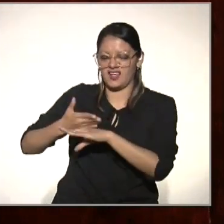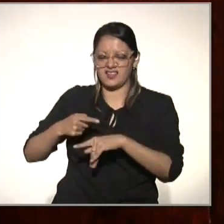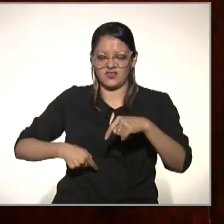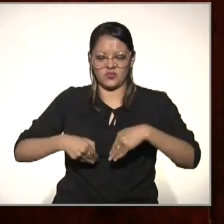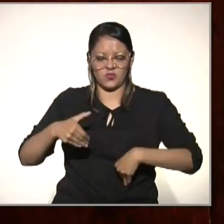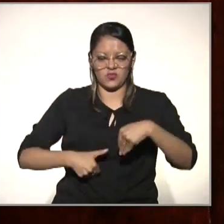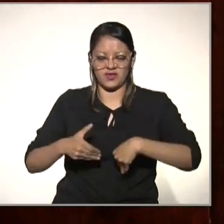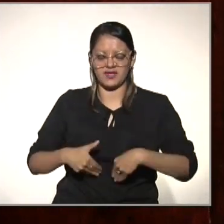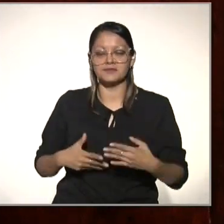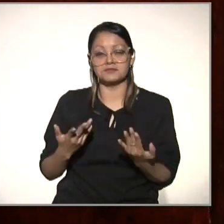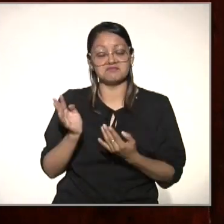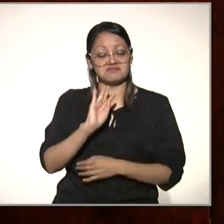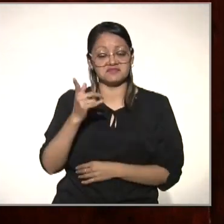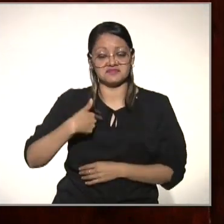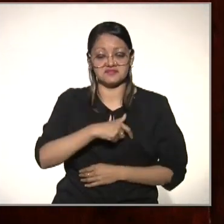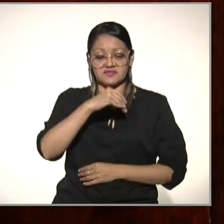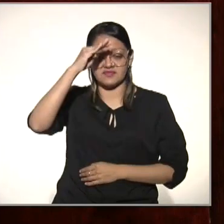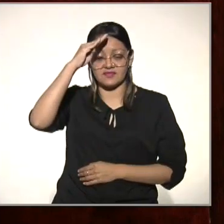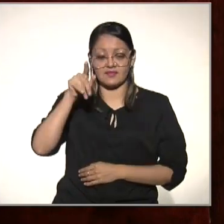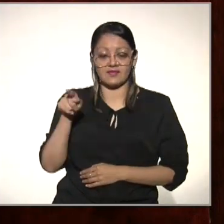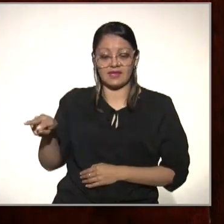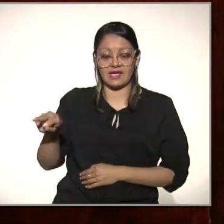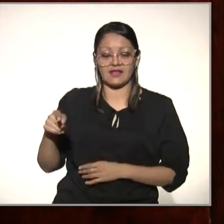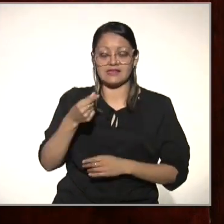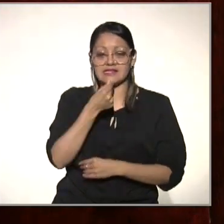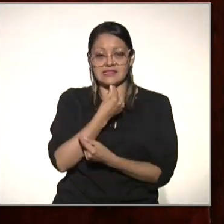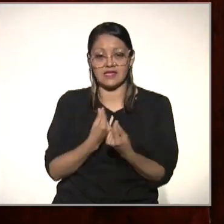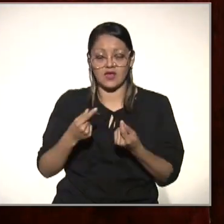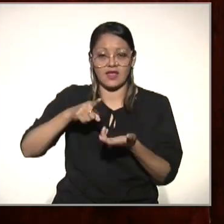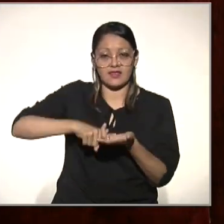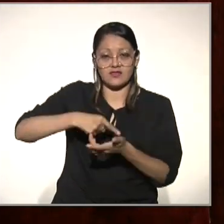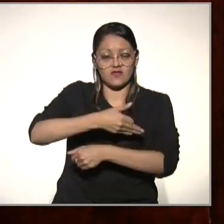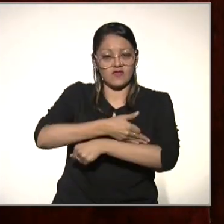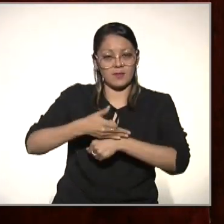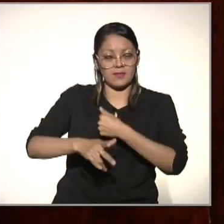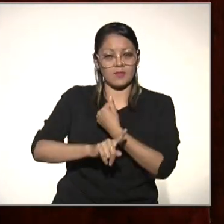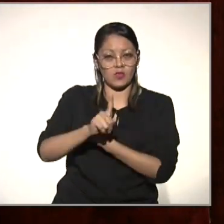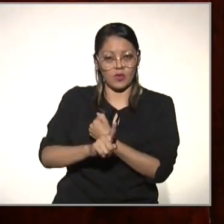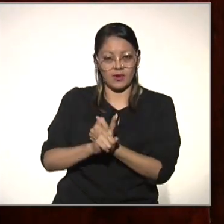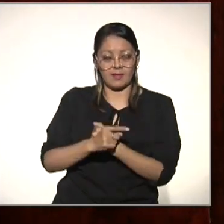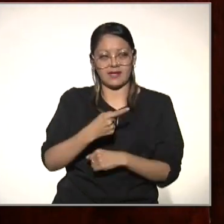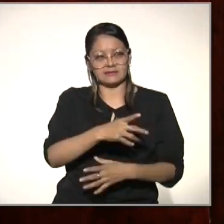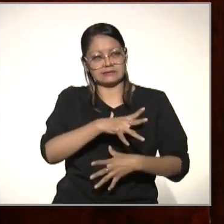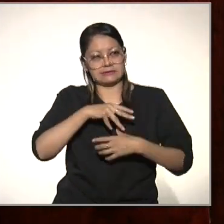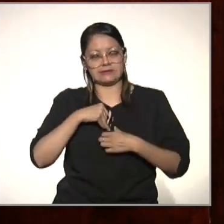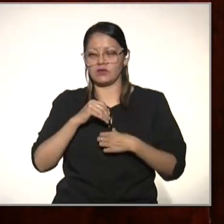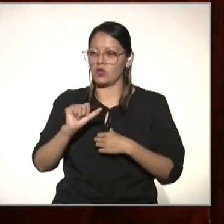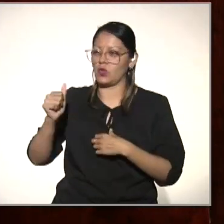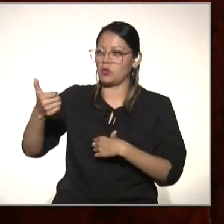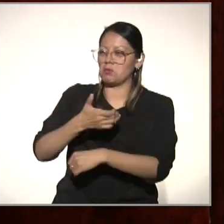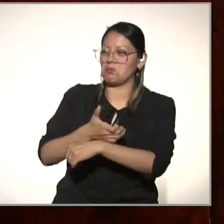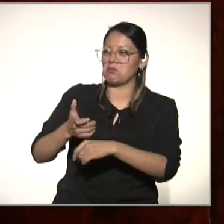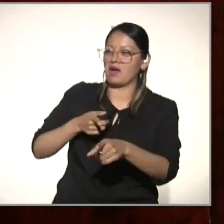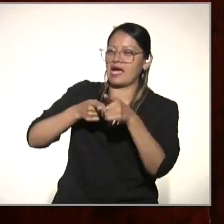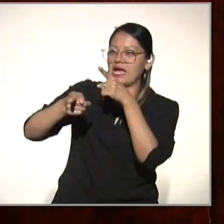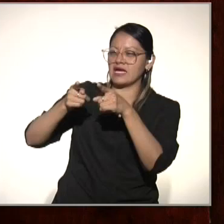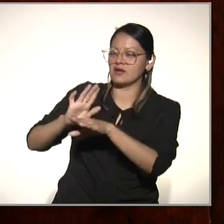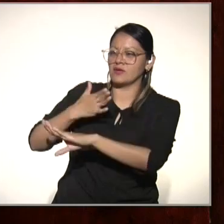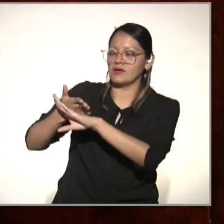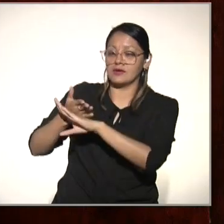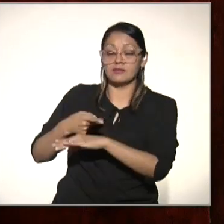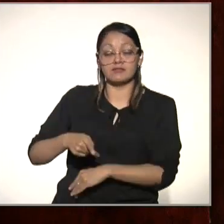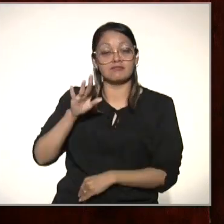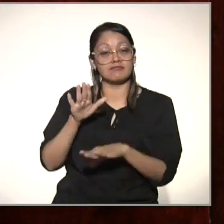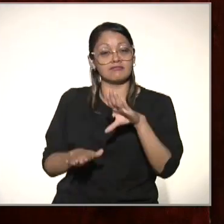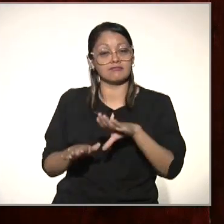pensamos que tal vez estos niños sufren de violencia intrafamiliar y es por eso que molestan a sus compañeros, pero a veces es una manera